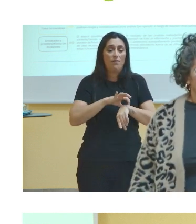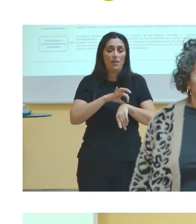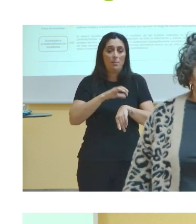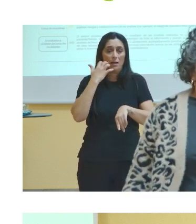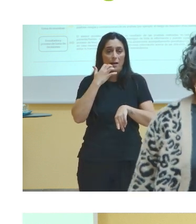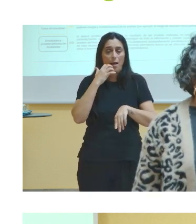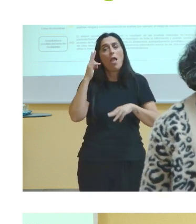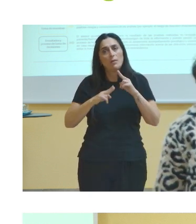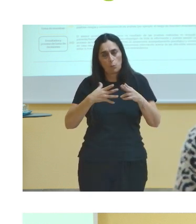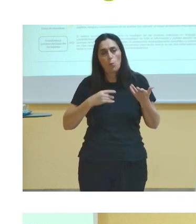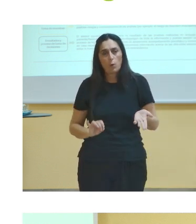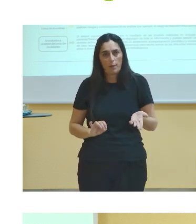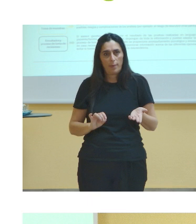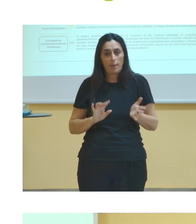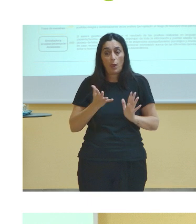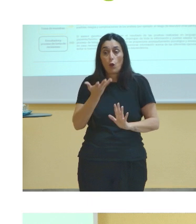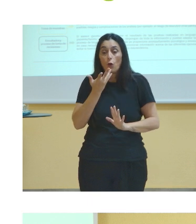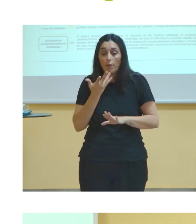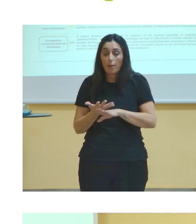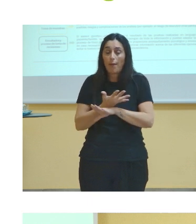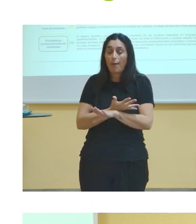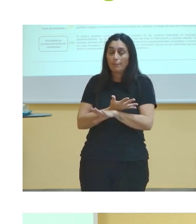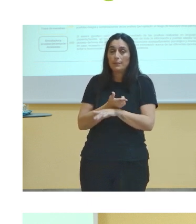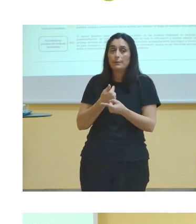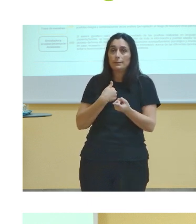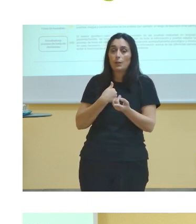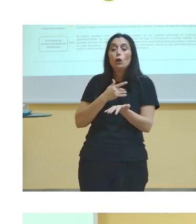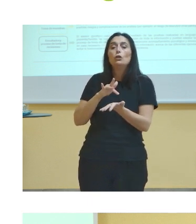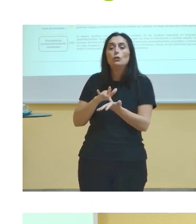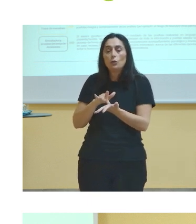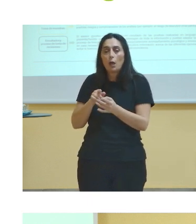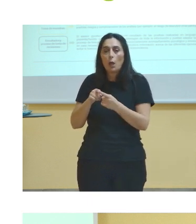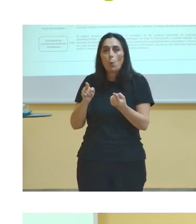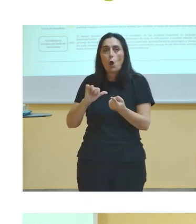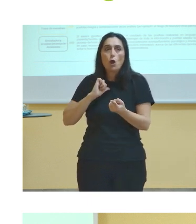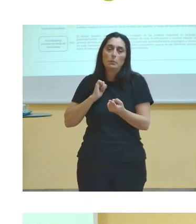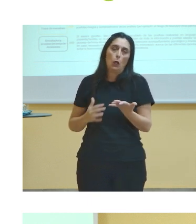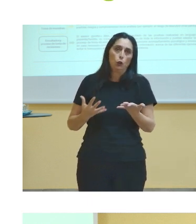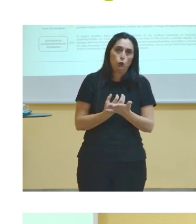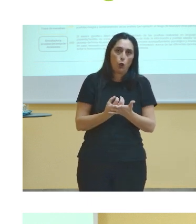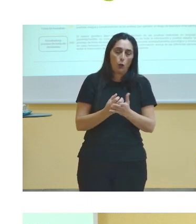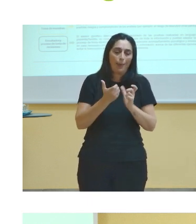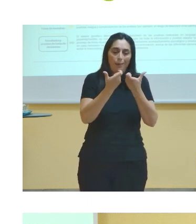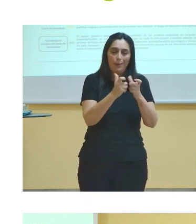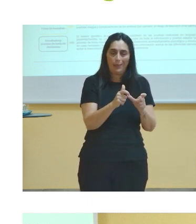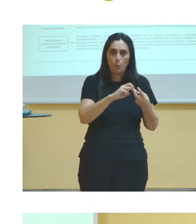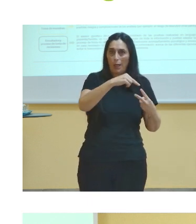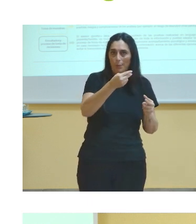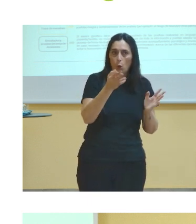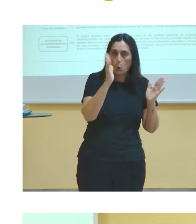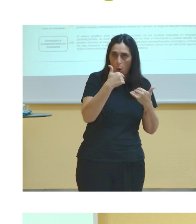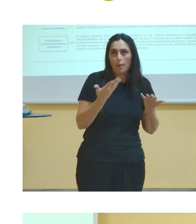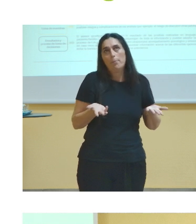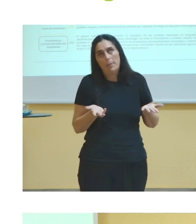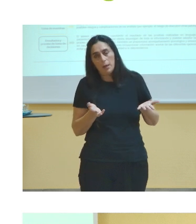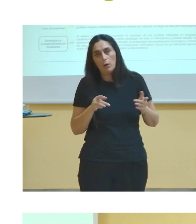raras son evitables, y entonces hay que conocer que esto podemos llegar a ello. No todos los hospitales tienen equipos de asesoramiento genético, pero hay que